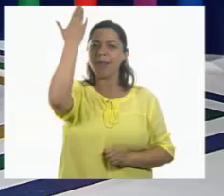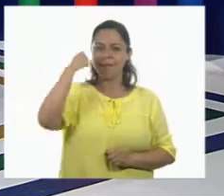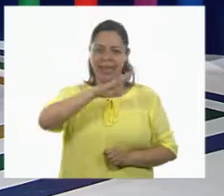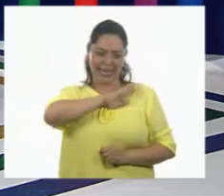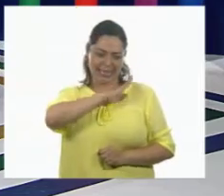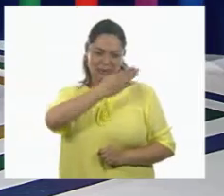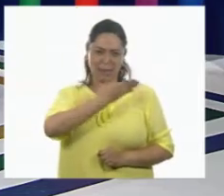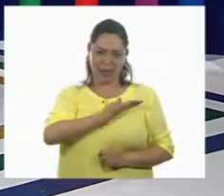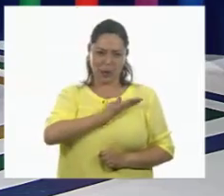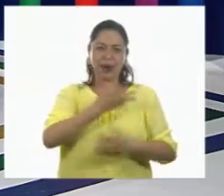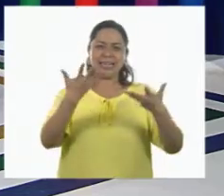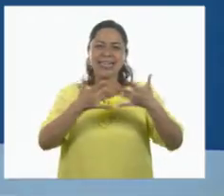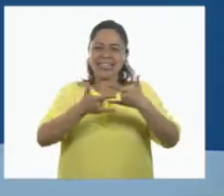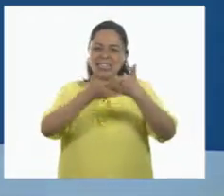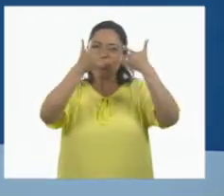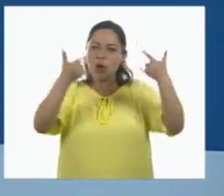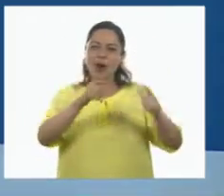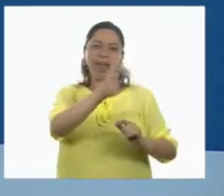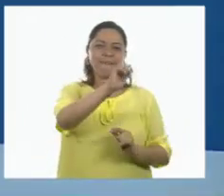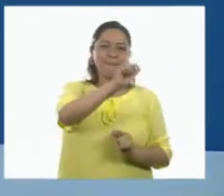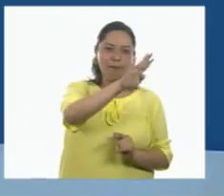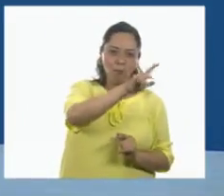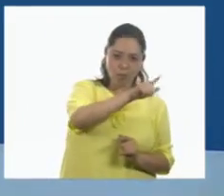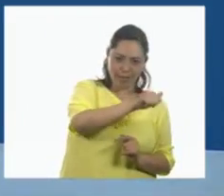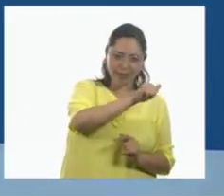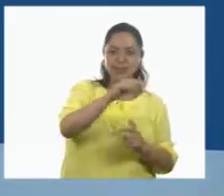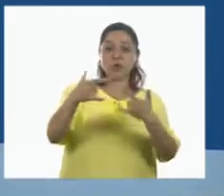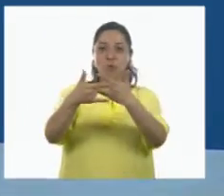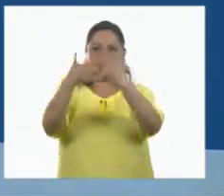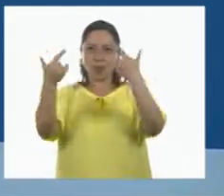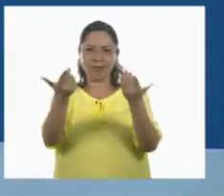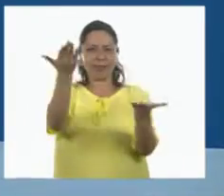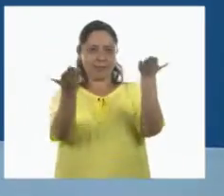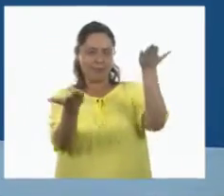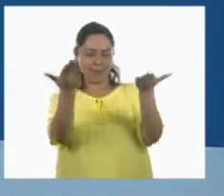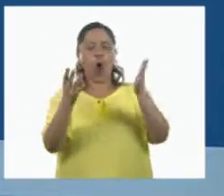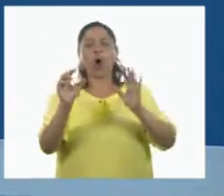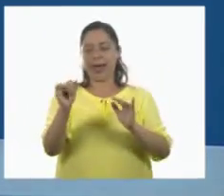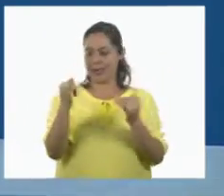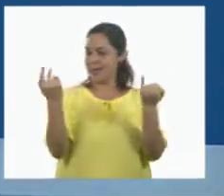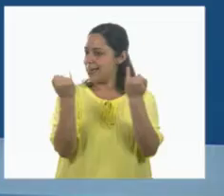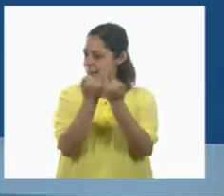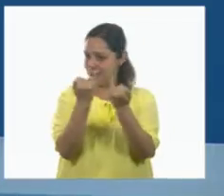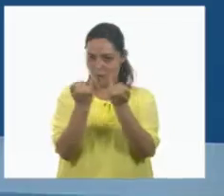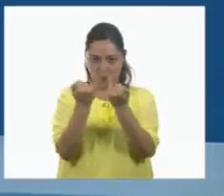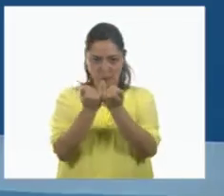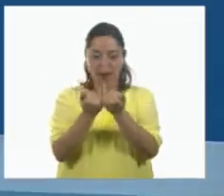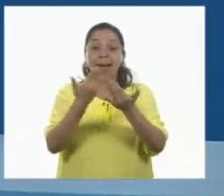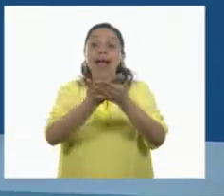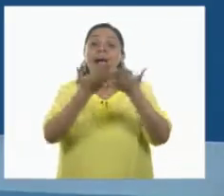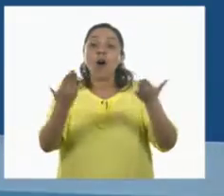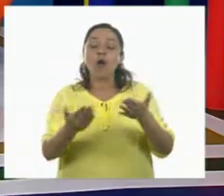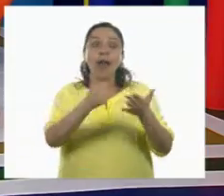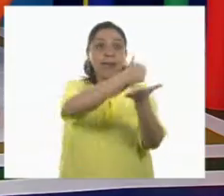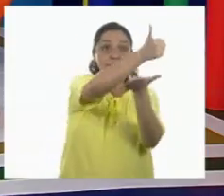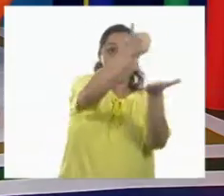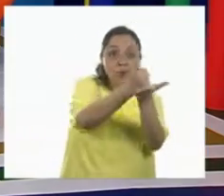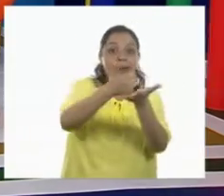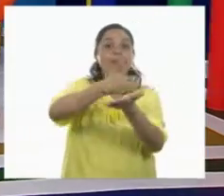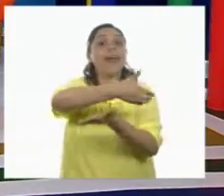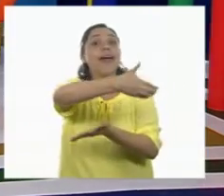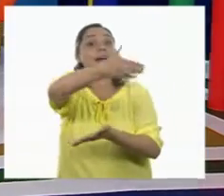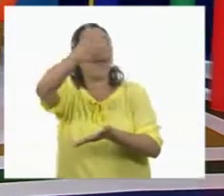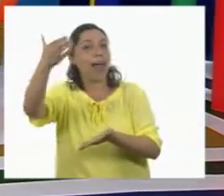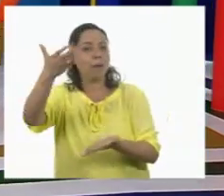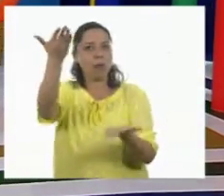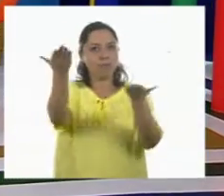las fábulas y los cuentos? Sí. Ah, pues esta vez va a ser de la vida cotidiana, de la ciudad y el campo. Lo voy a